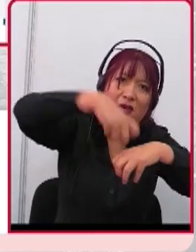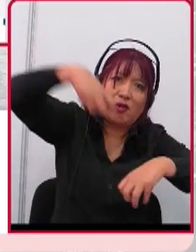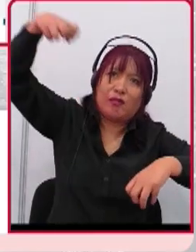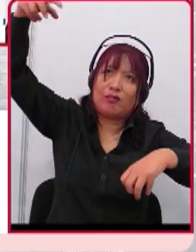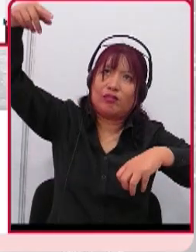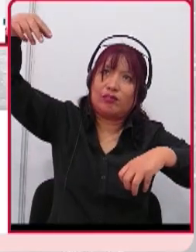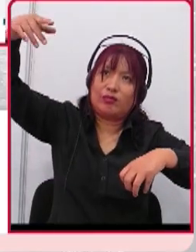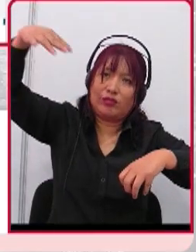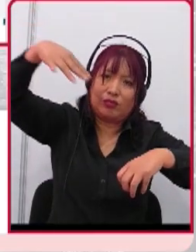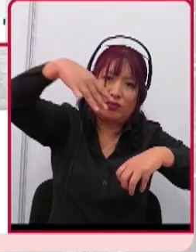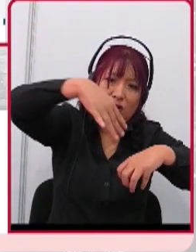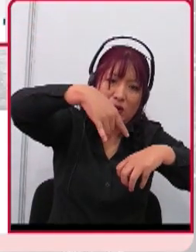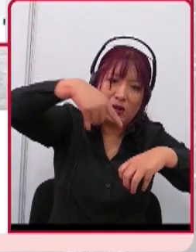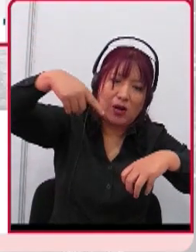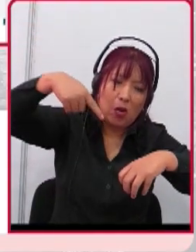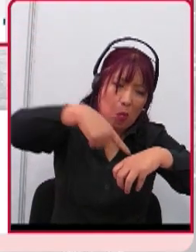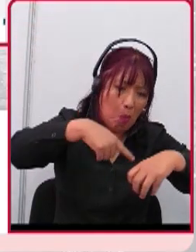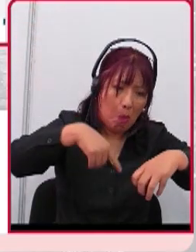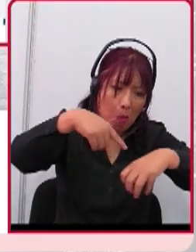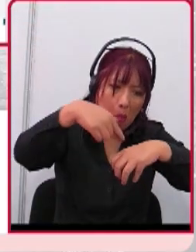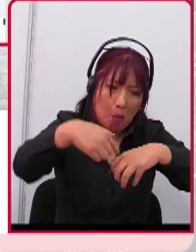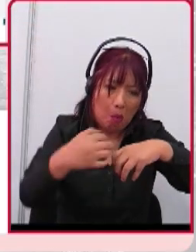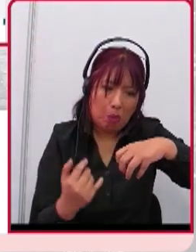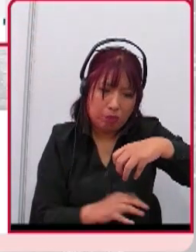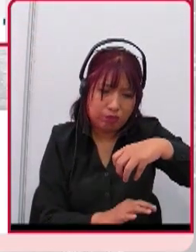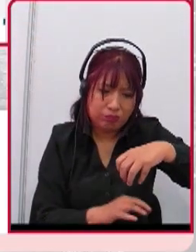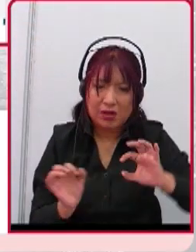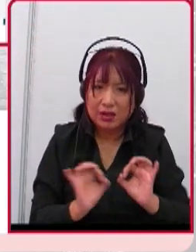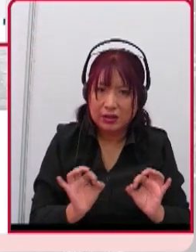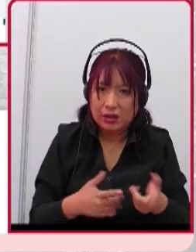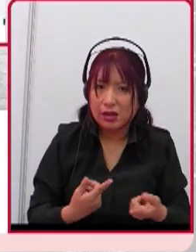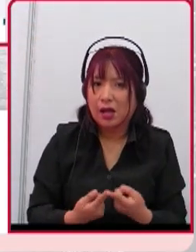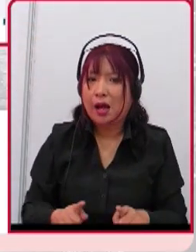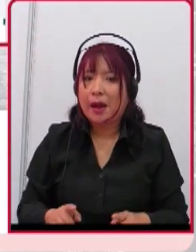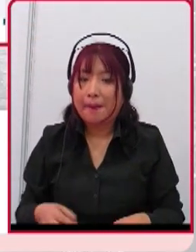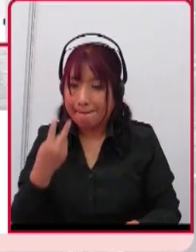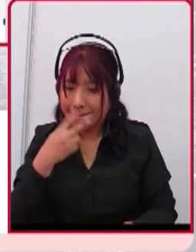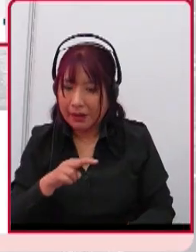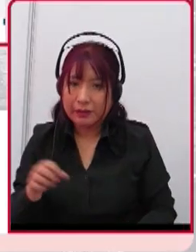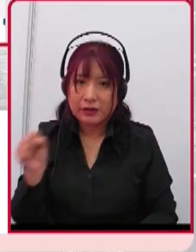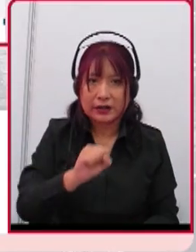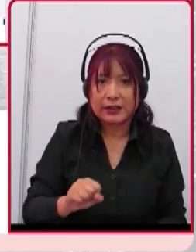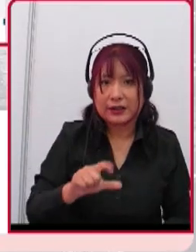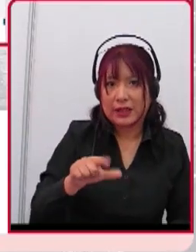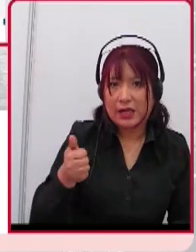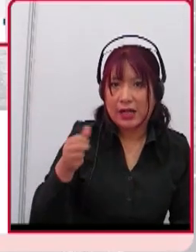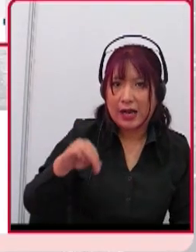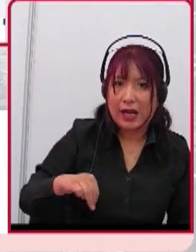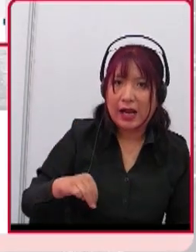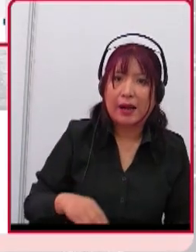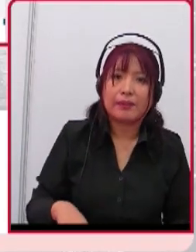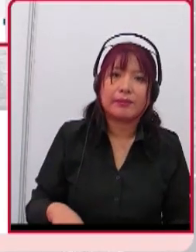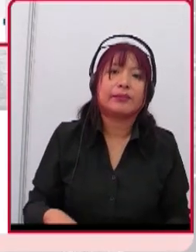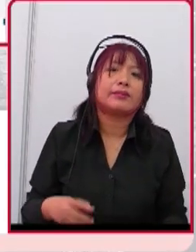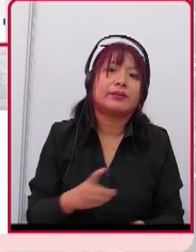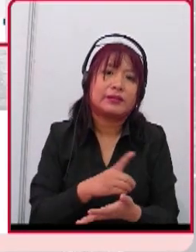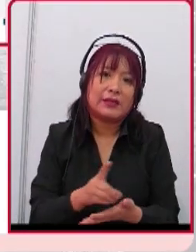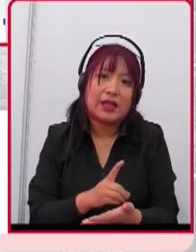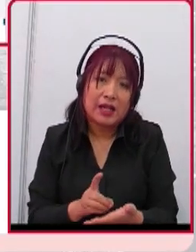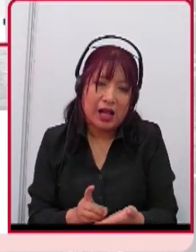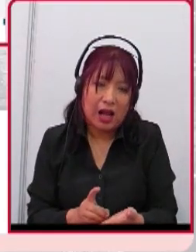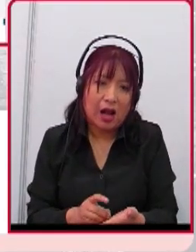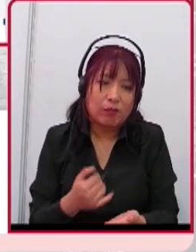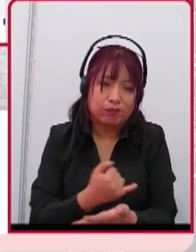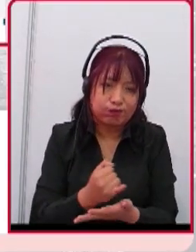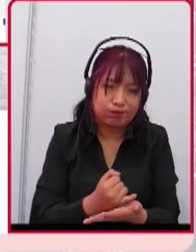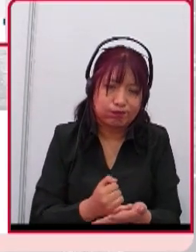se vienen viendo alternativas, como es el sistema metodológico del SLAM. A partir de ello también nosotros encontramos